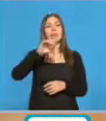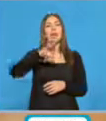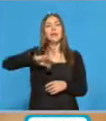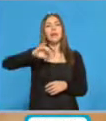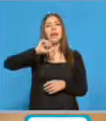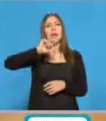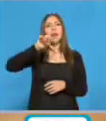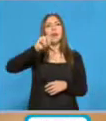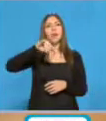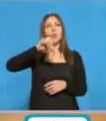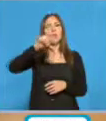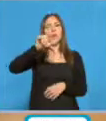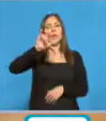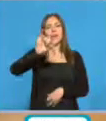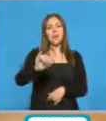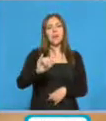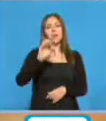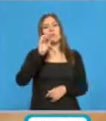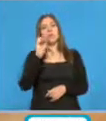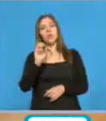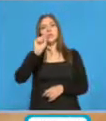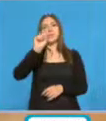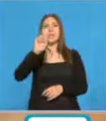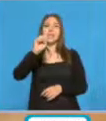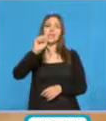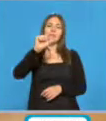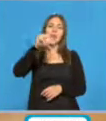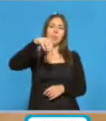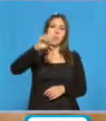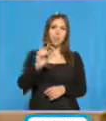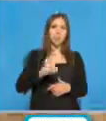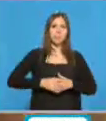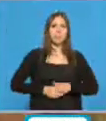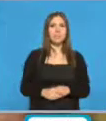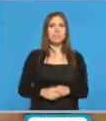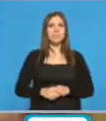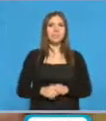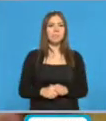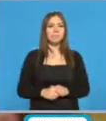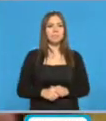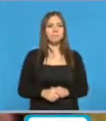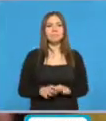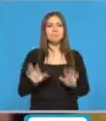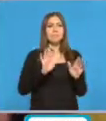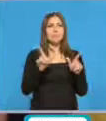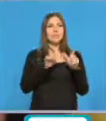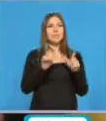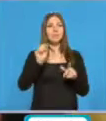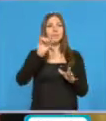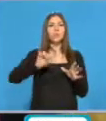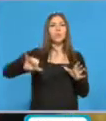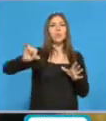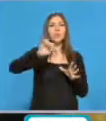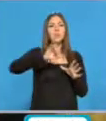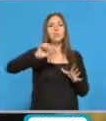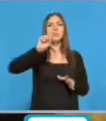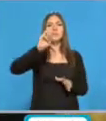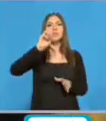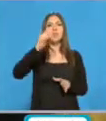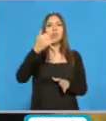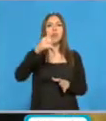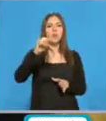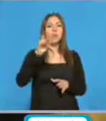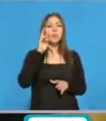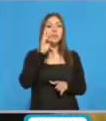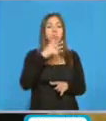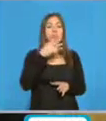mililitros de aceite de ajonjolí o sésamo. Mira, Y nada más miren, tantita ay, soya, vean eso. poquita soya.